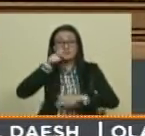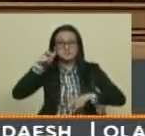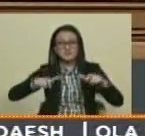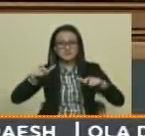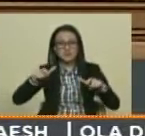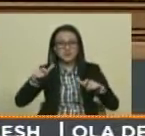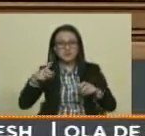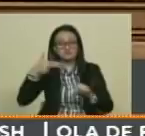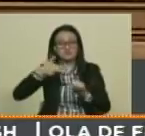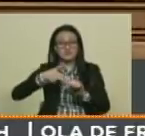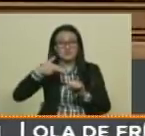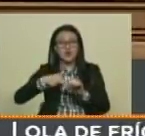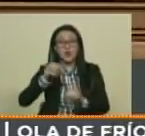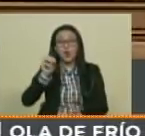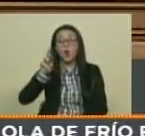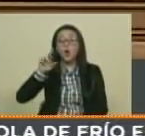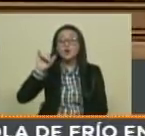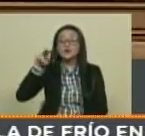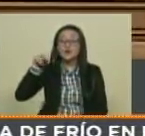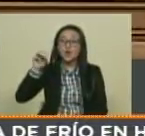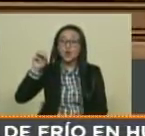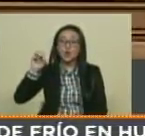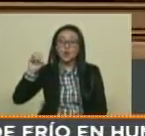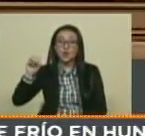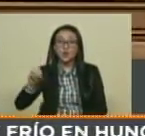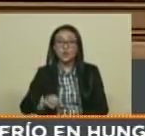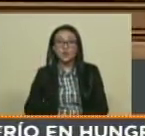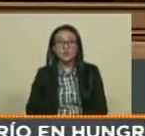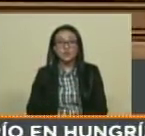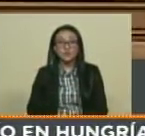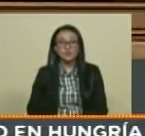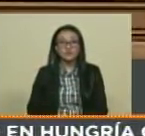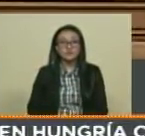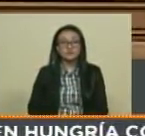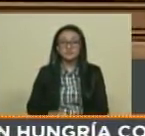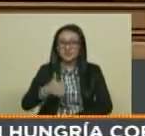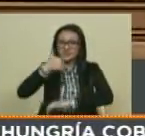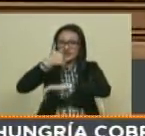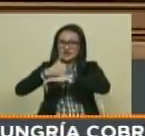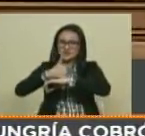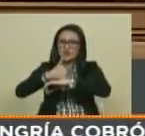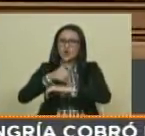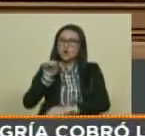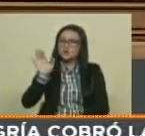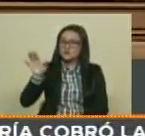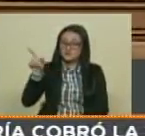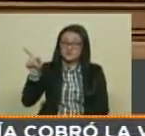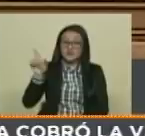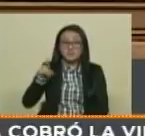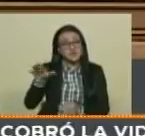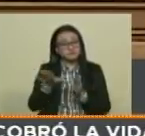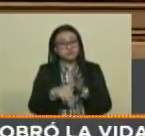faja petrolífera del Orinoco, quien fungía como director ejecutivo de la misma.